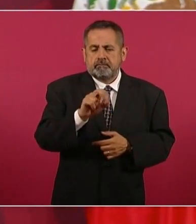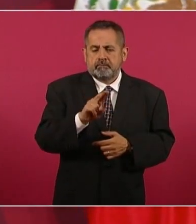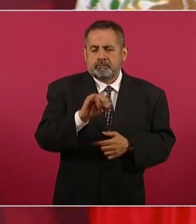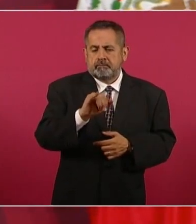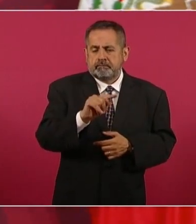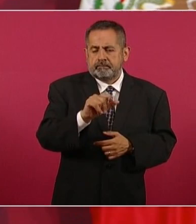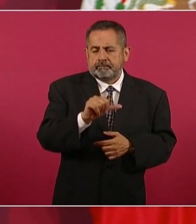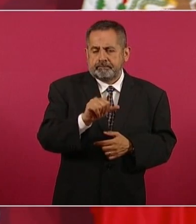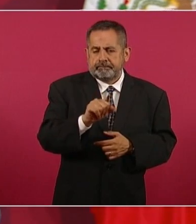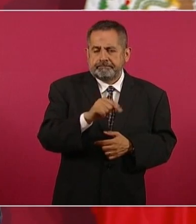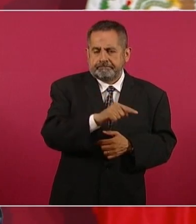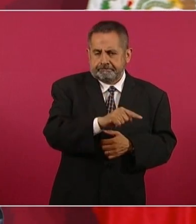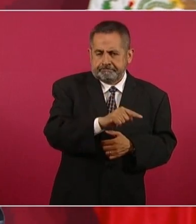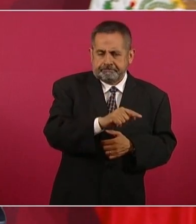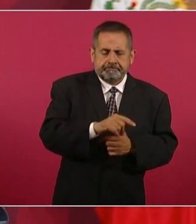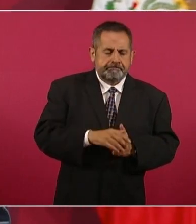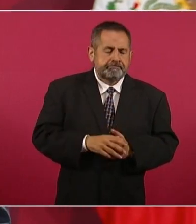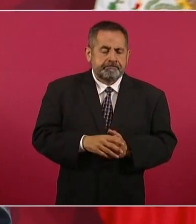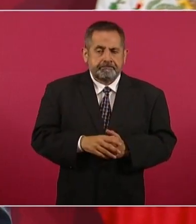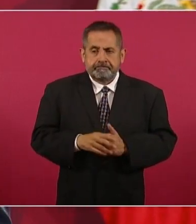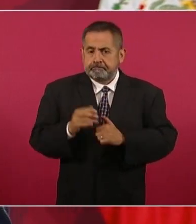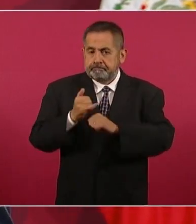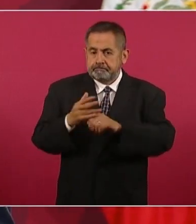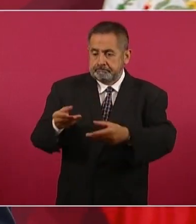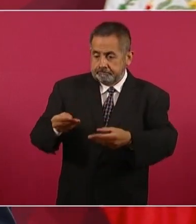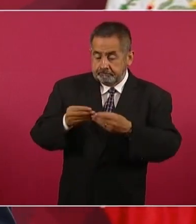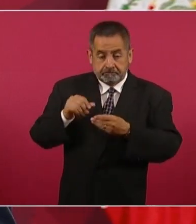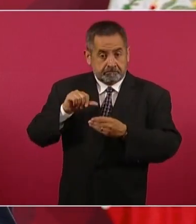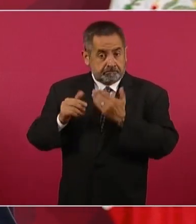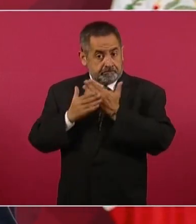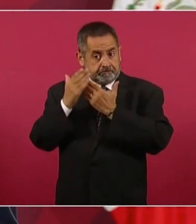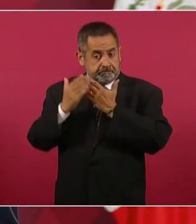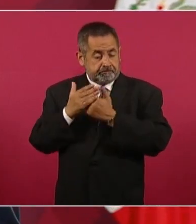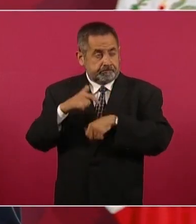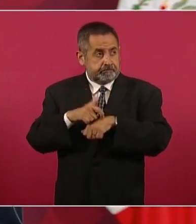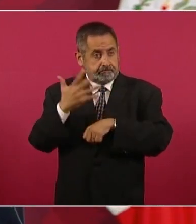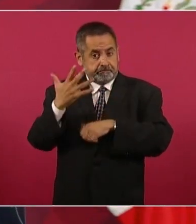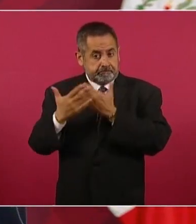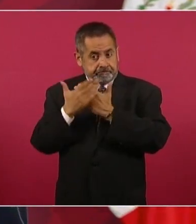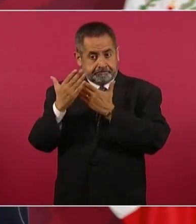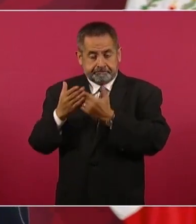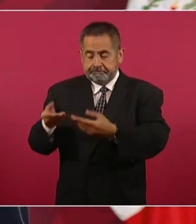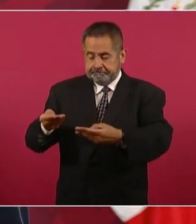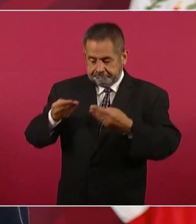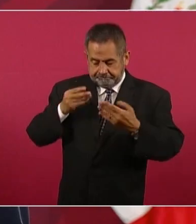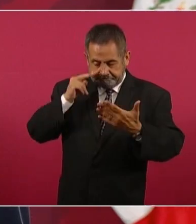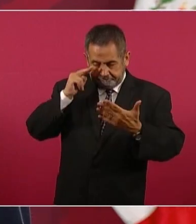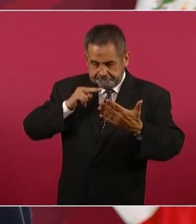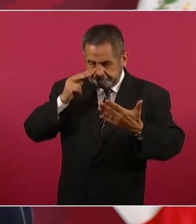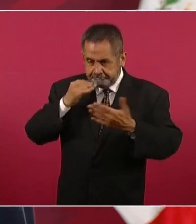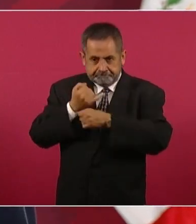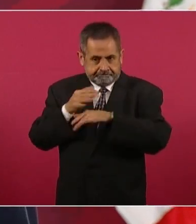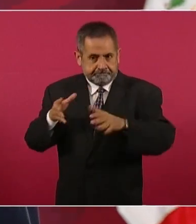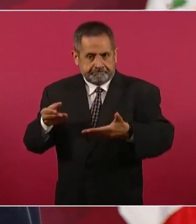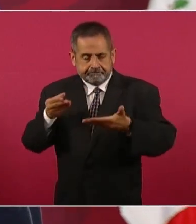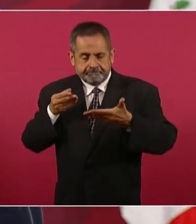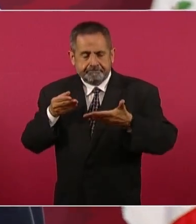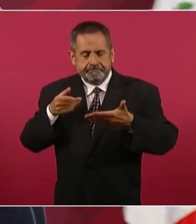La información que tenemos hasta ahora, hasta las 5 de la mañana, es que